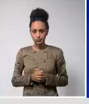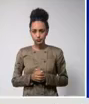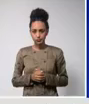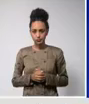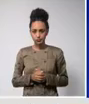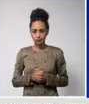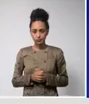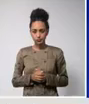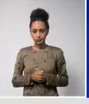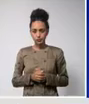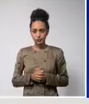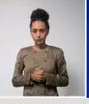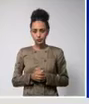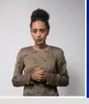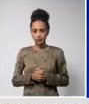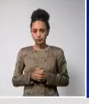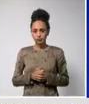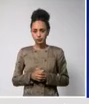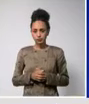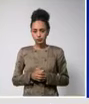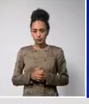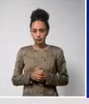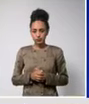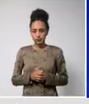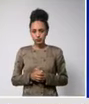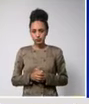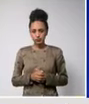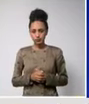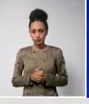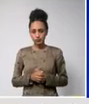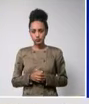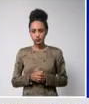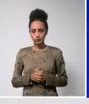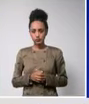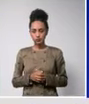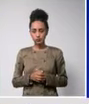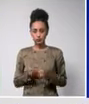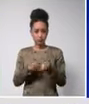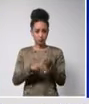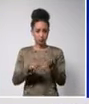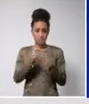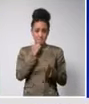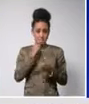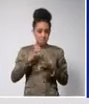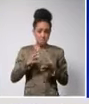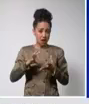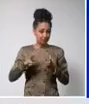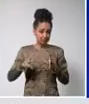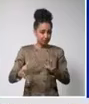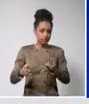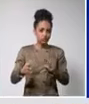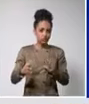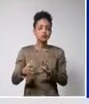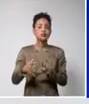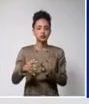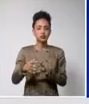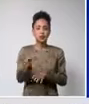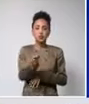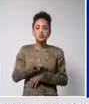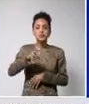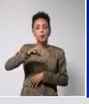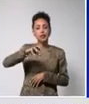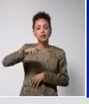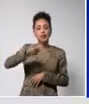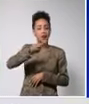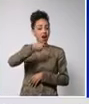donde tiene la provincia la mayor complejidad epidemiológica es el municipio Cabecera, que ayer diagnostica